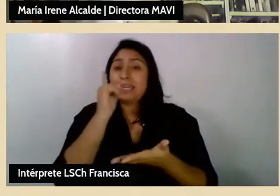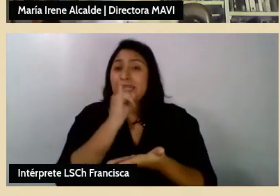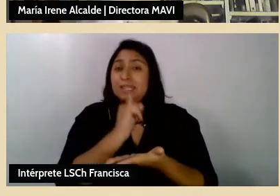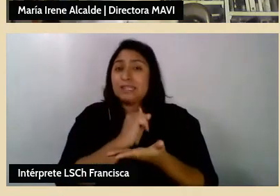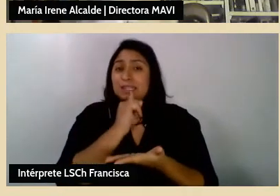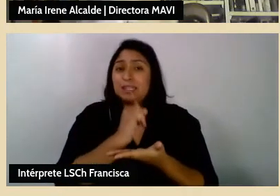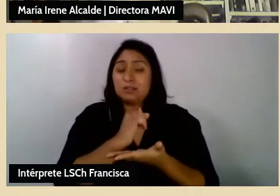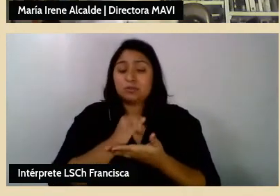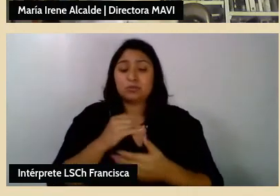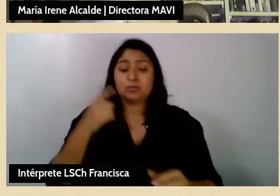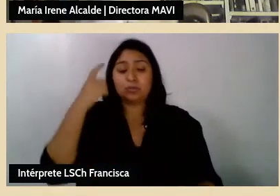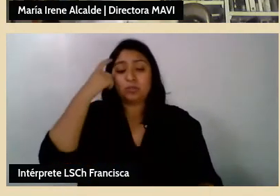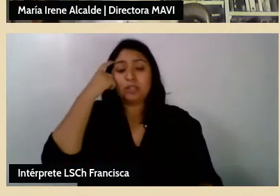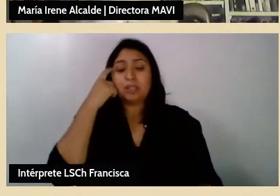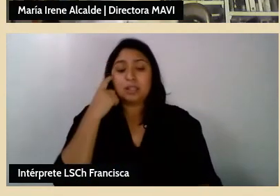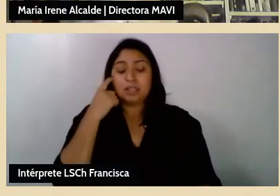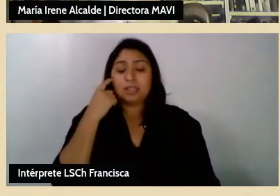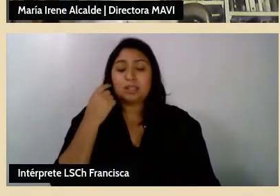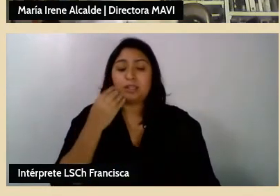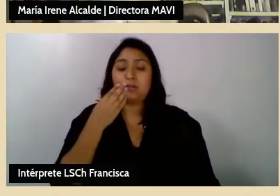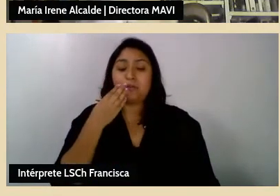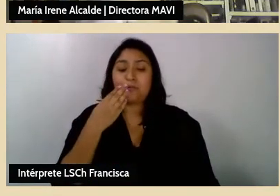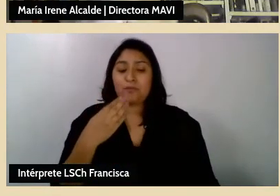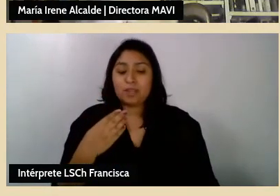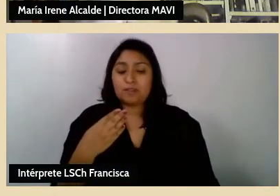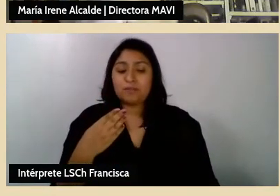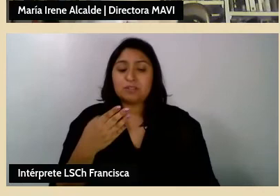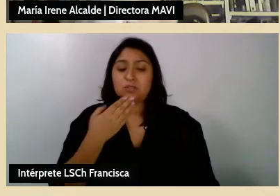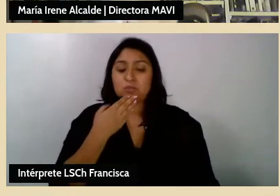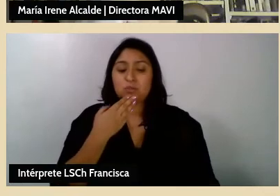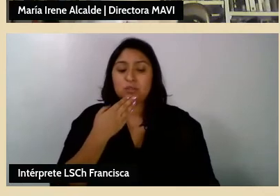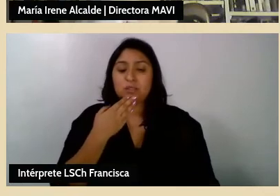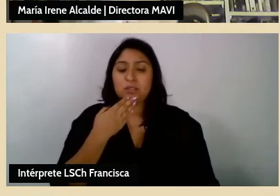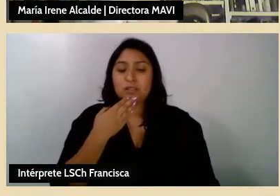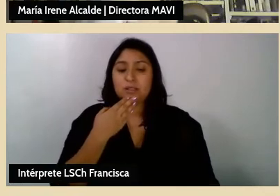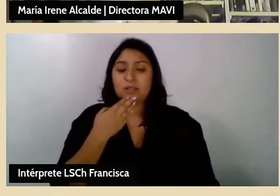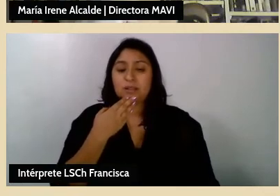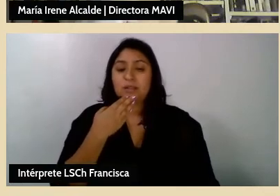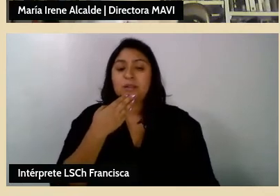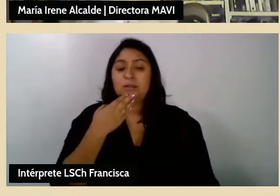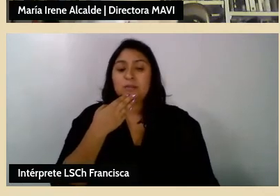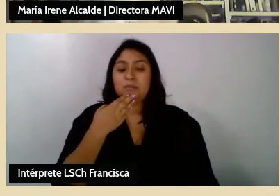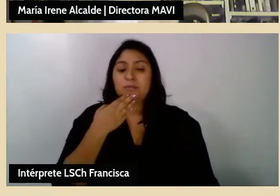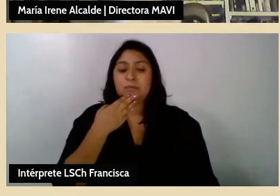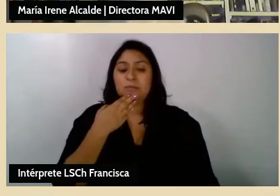muy beneficioso también para las dos instituciones que